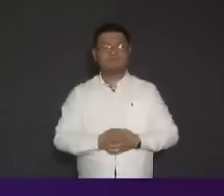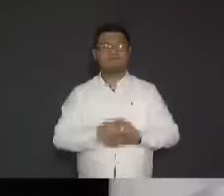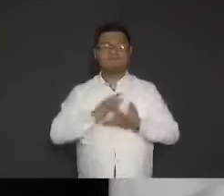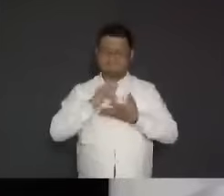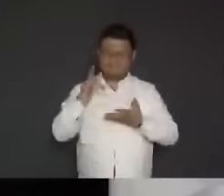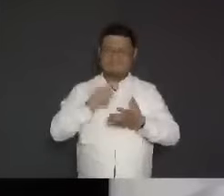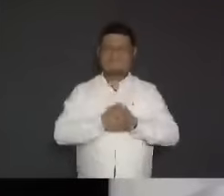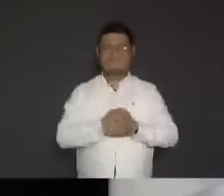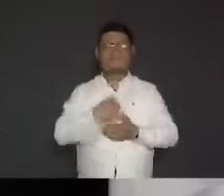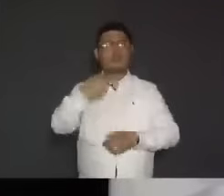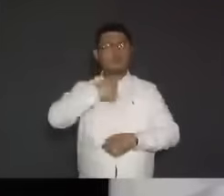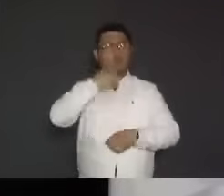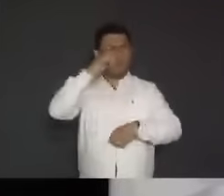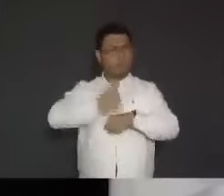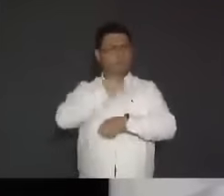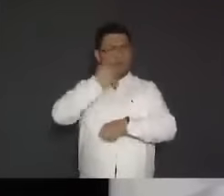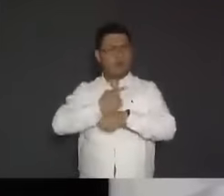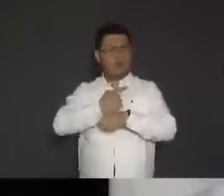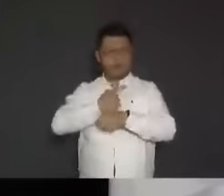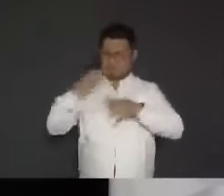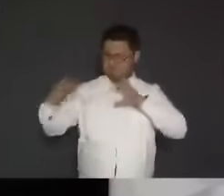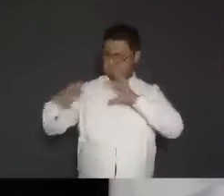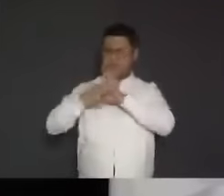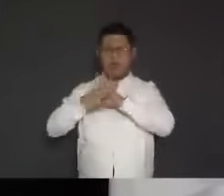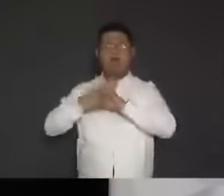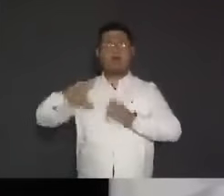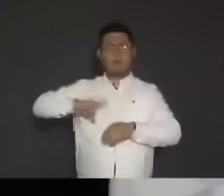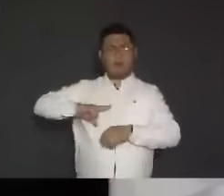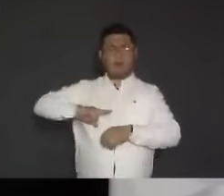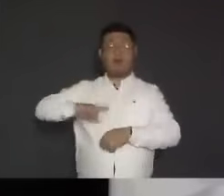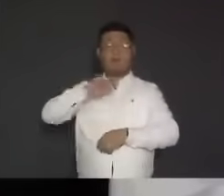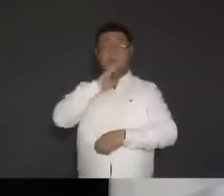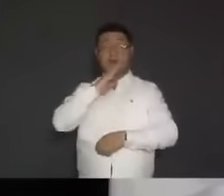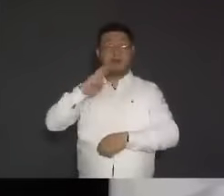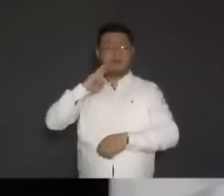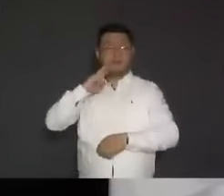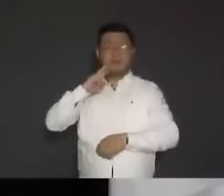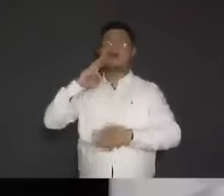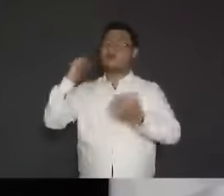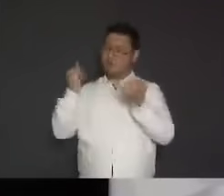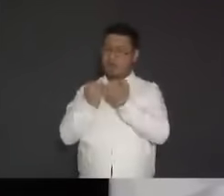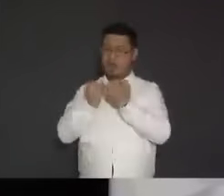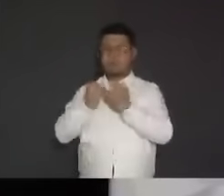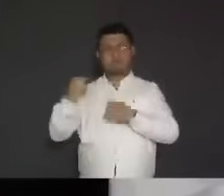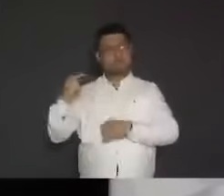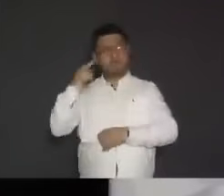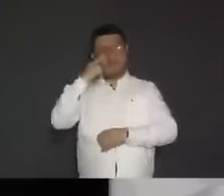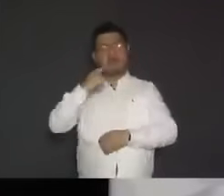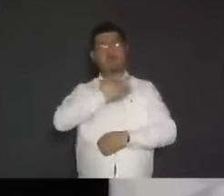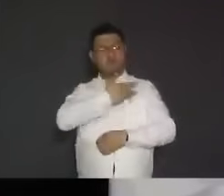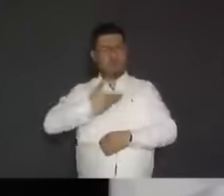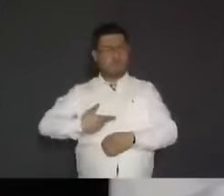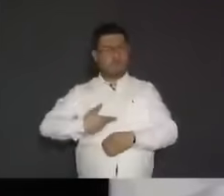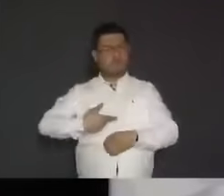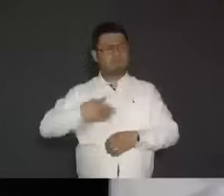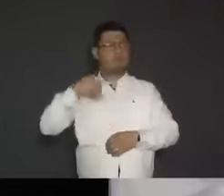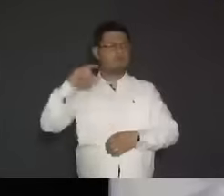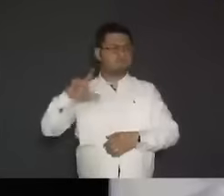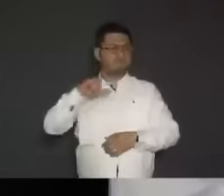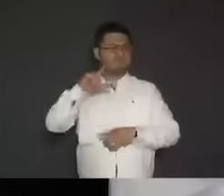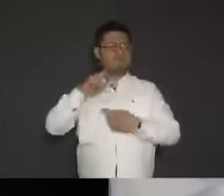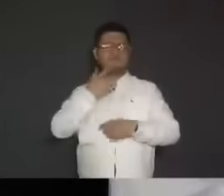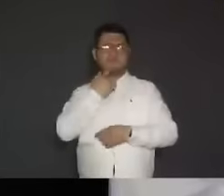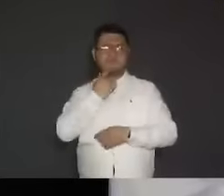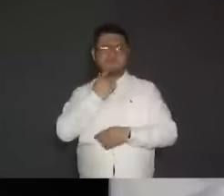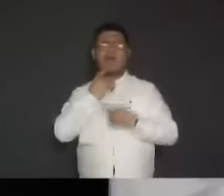gracias. Tuve la oportunidad de colaborar con el gobernador Mauricio Vila y también con el gobierno federal que encabeza López Obrador. Ahí trabajamos en